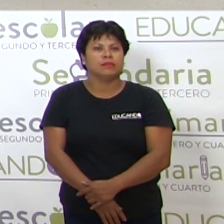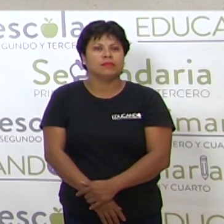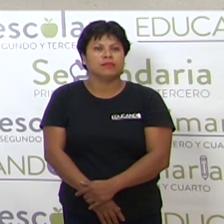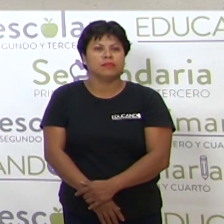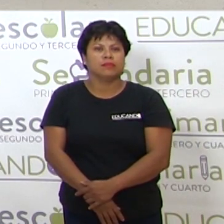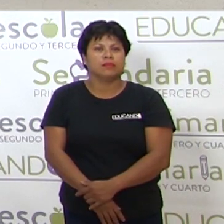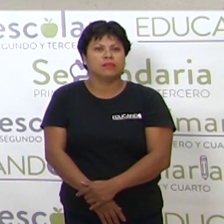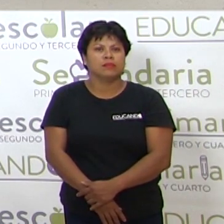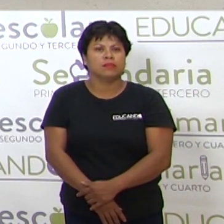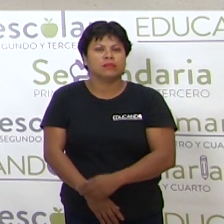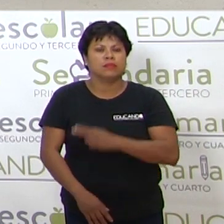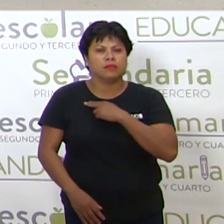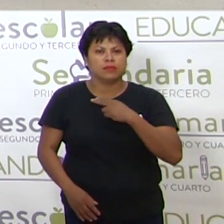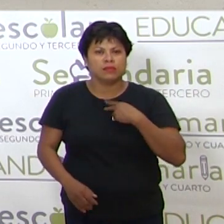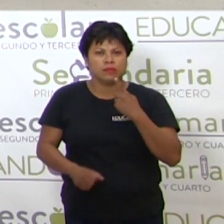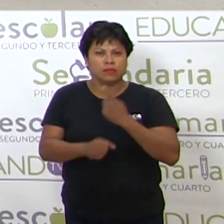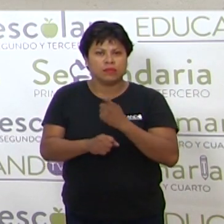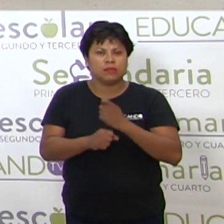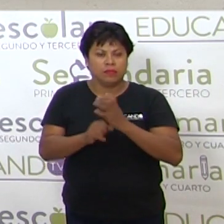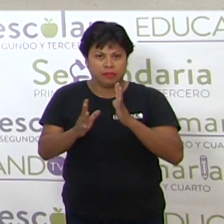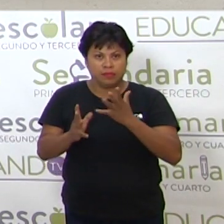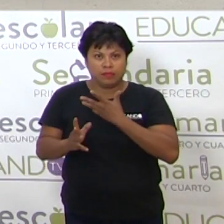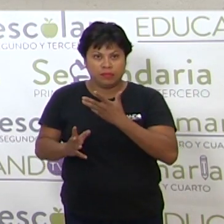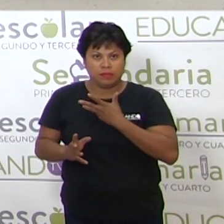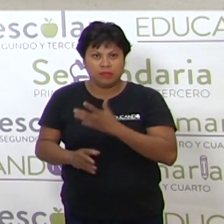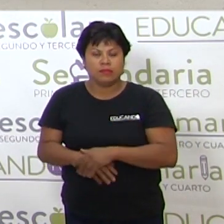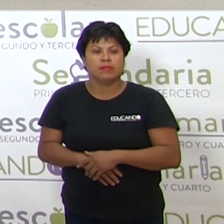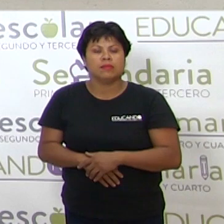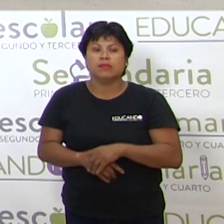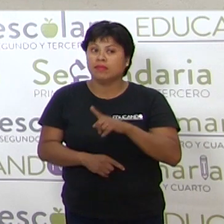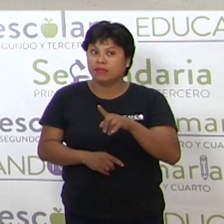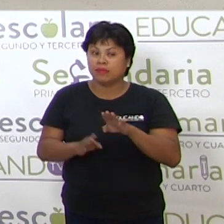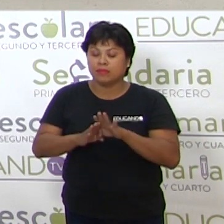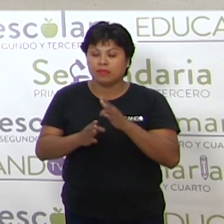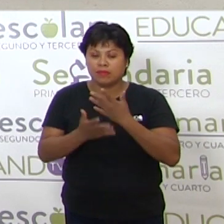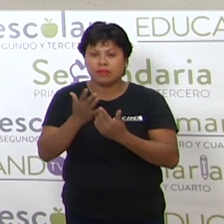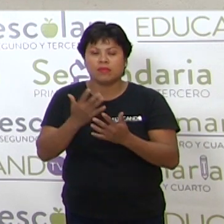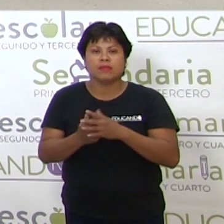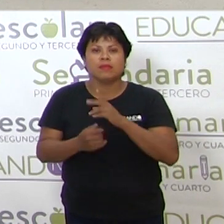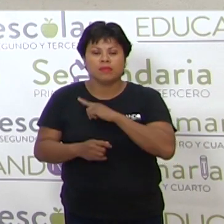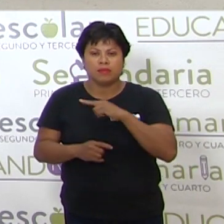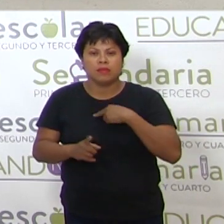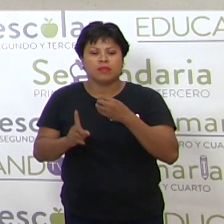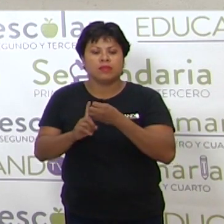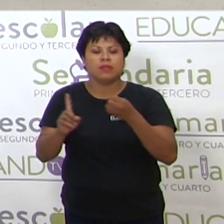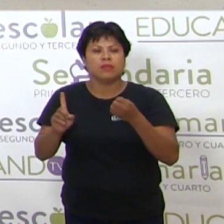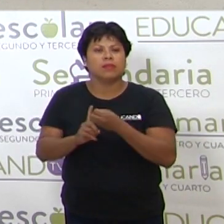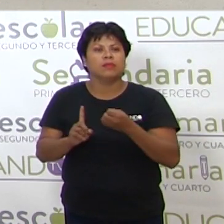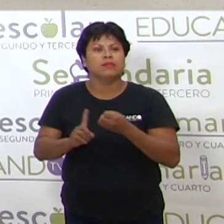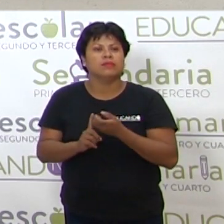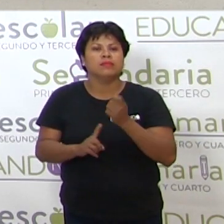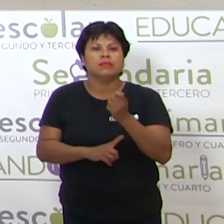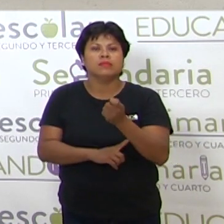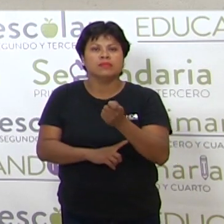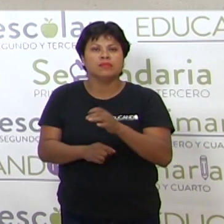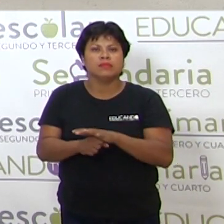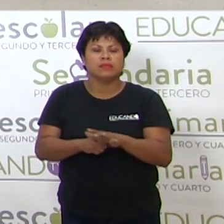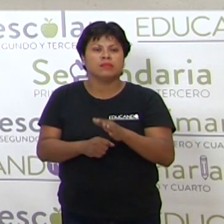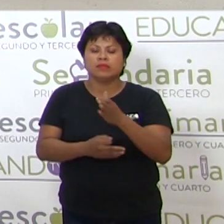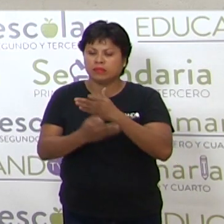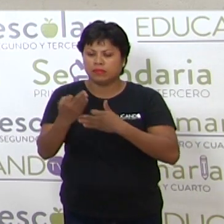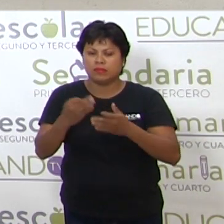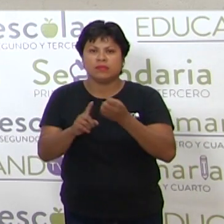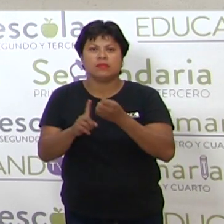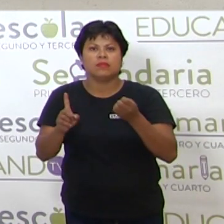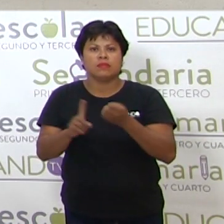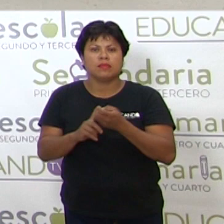vamos a ir con la primera ya la tienen una pista para armar nuestras oraciones es que todas las